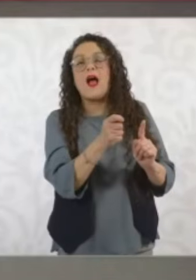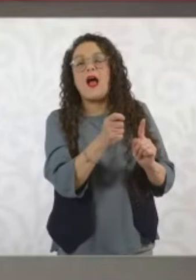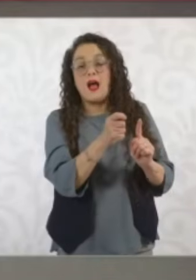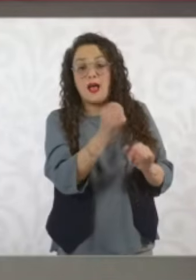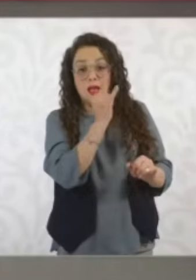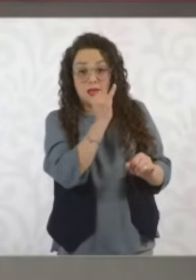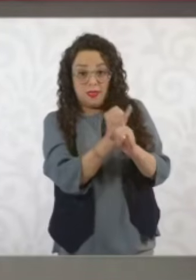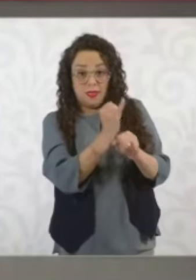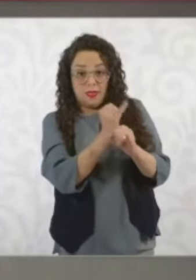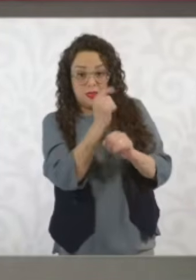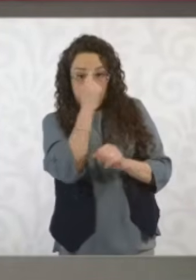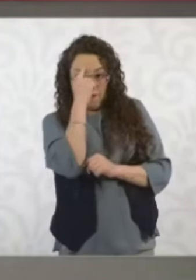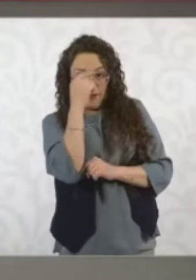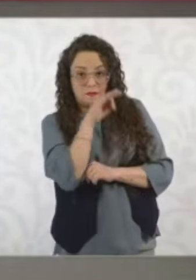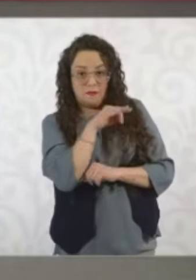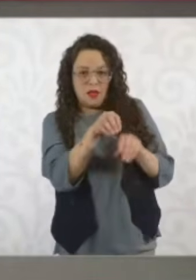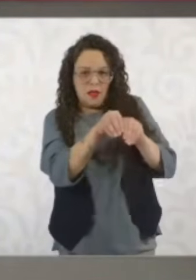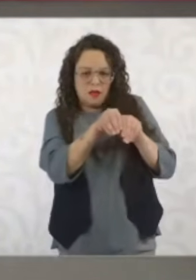digital